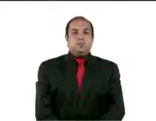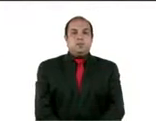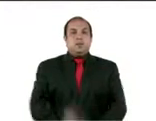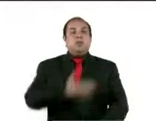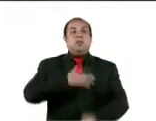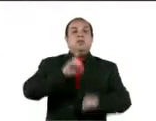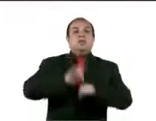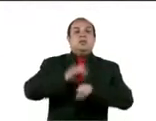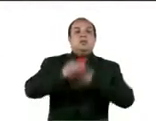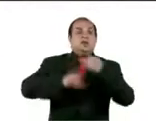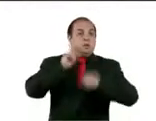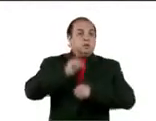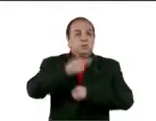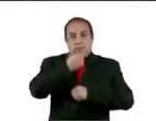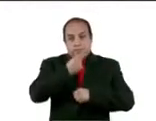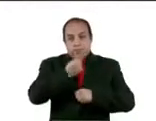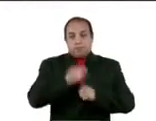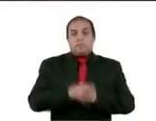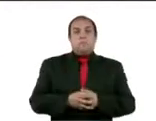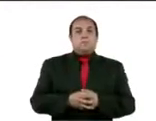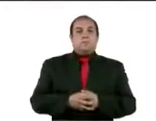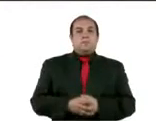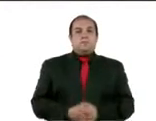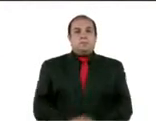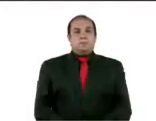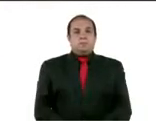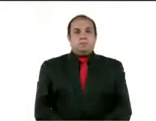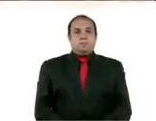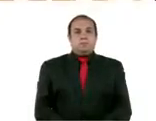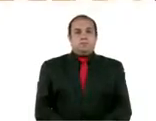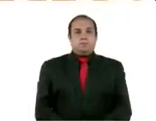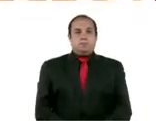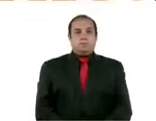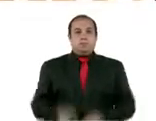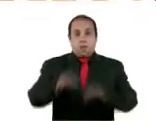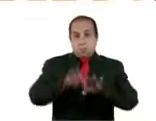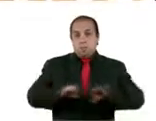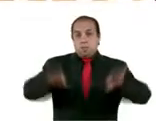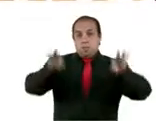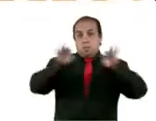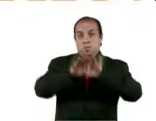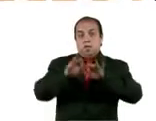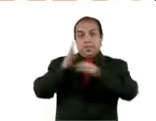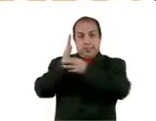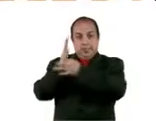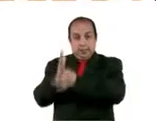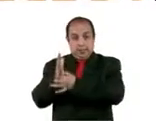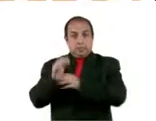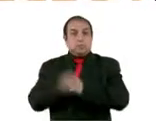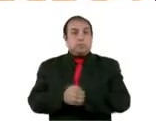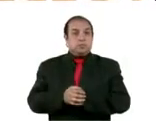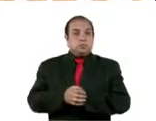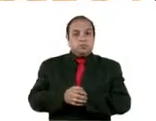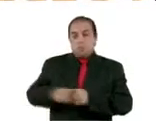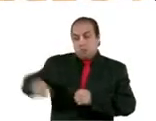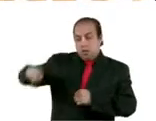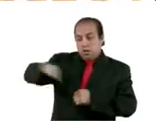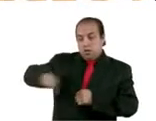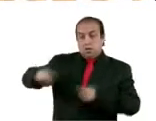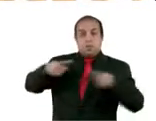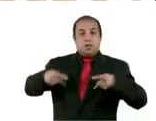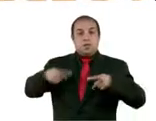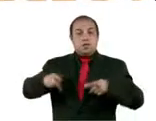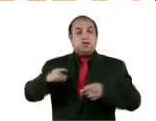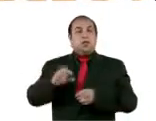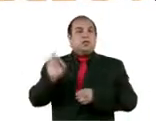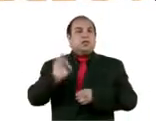Buenos días a todos y a todas. Pues es muy importante esto que se señala de que las personas que tienen